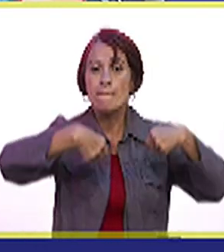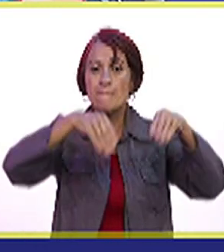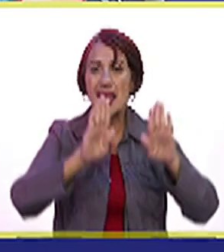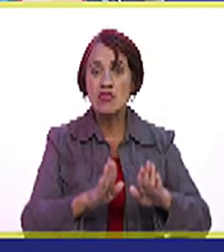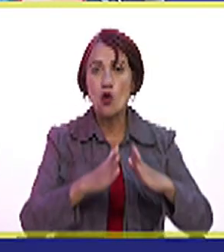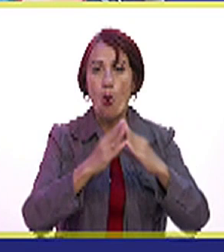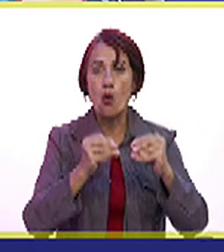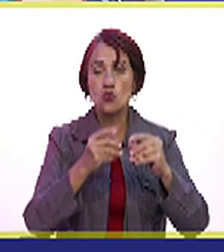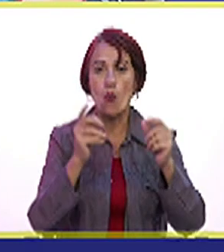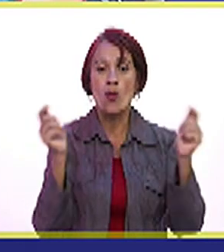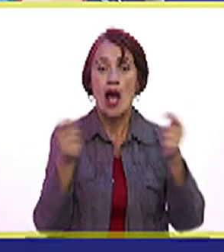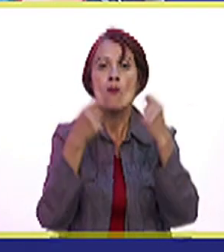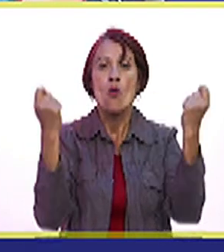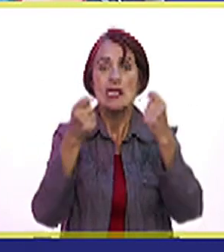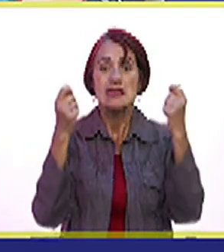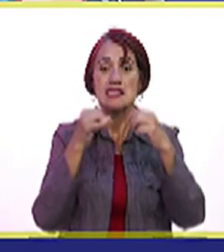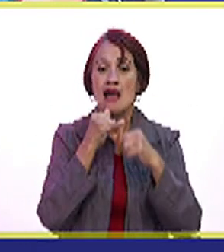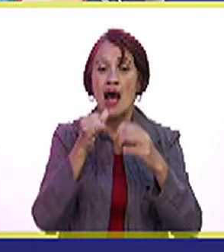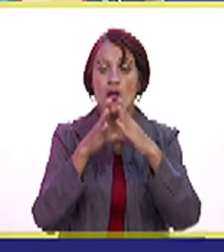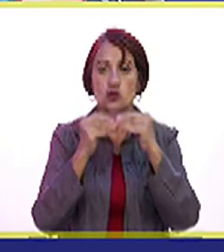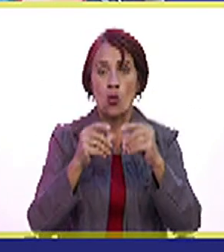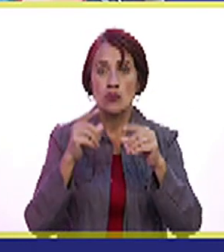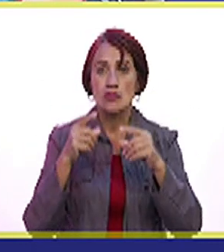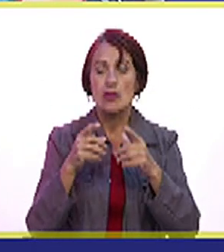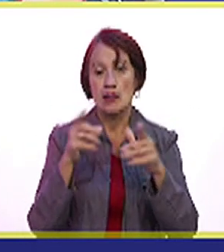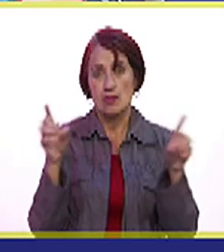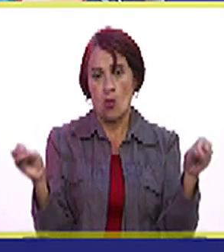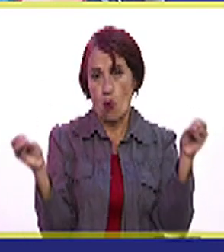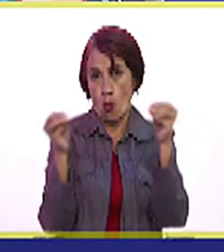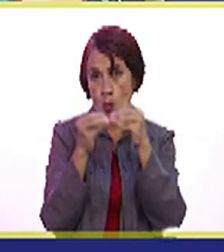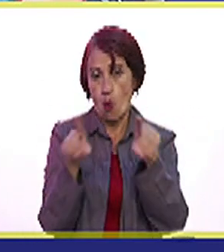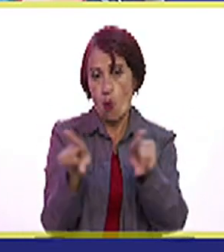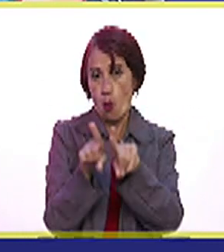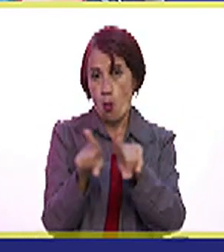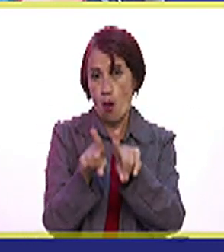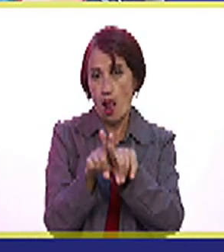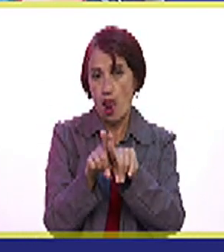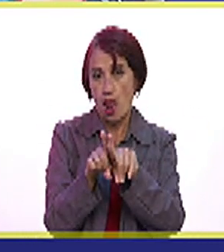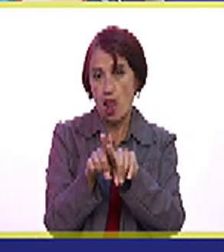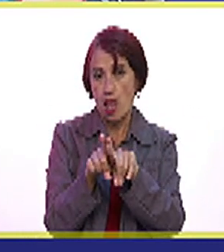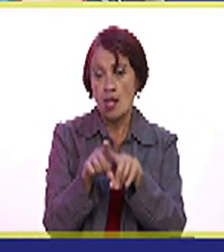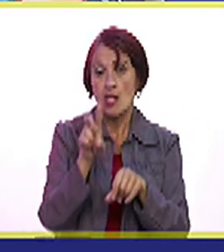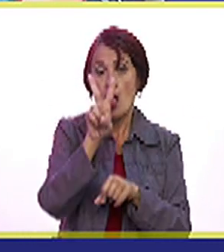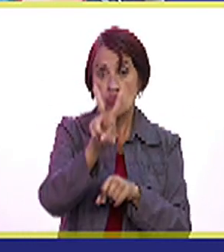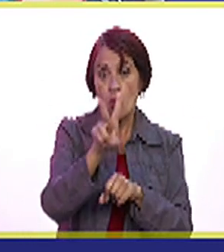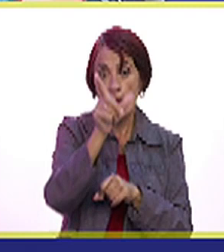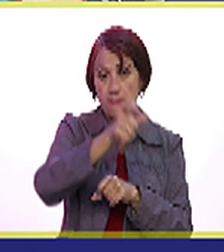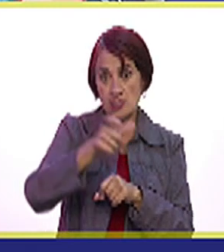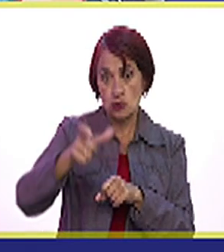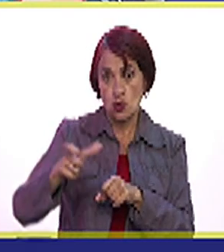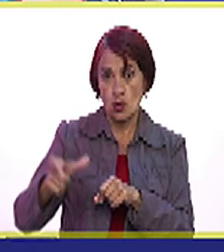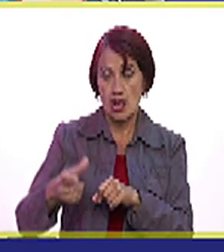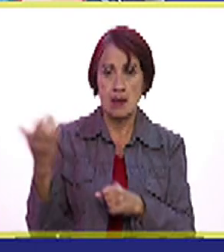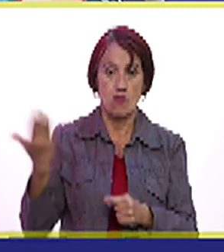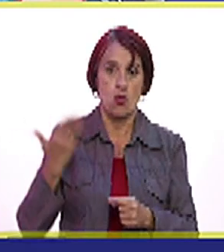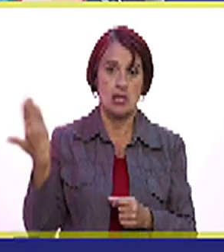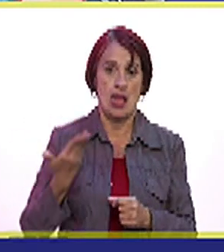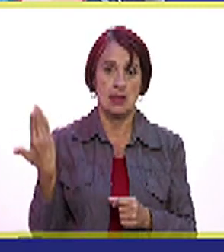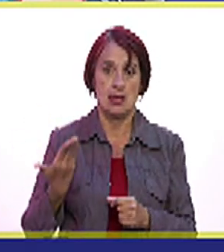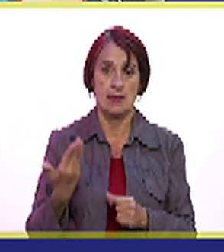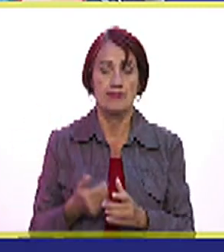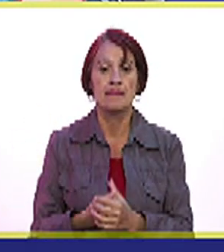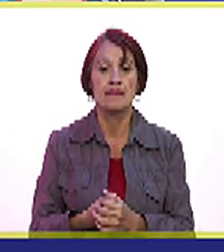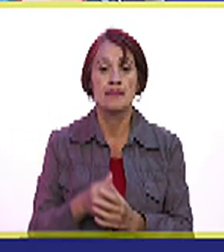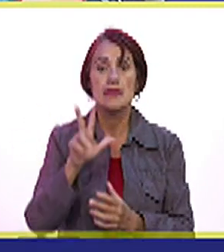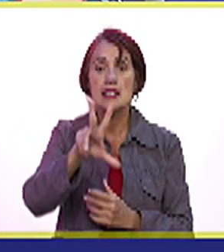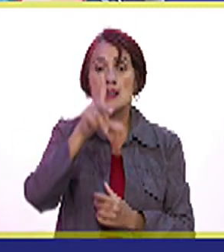¿ok? Y vamos a hablar utilizando los comparativos y superlativos entre 2 personajes destacados, ¿ok? Para